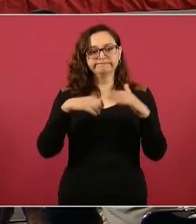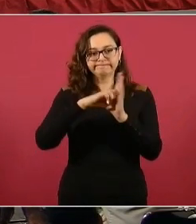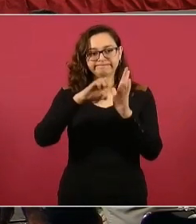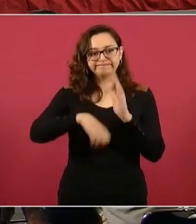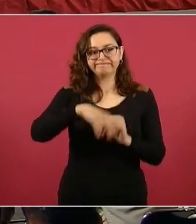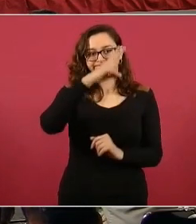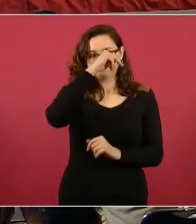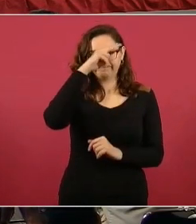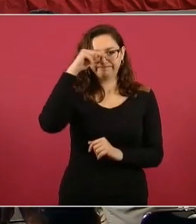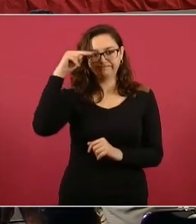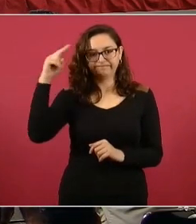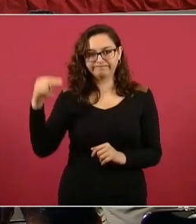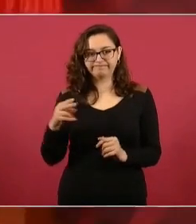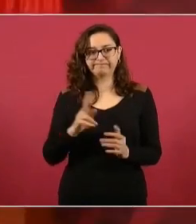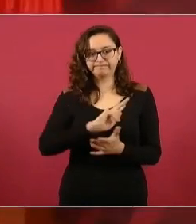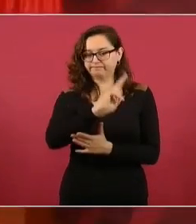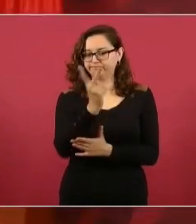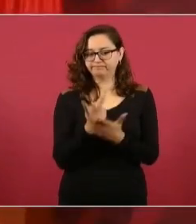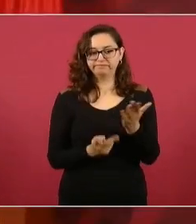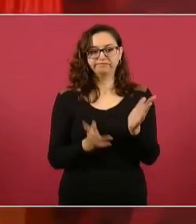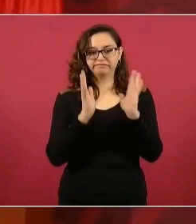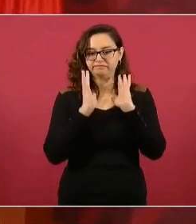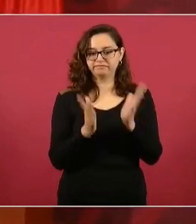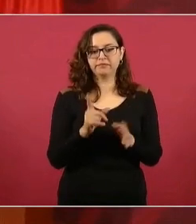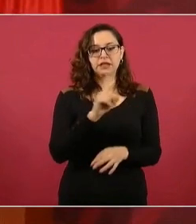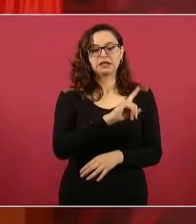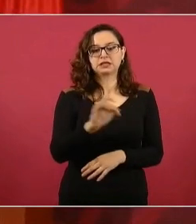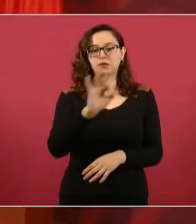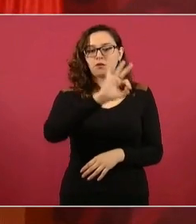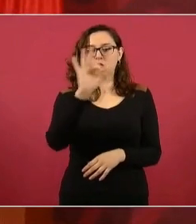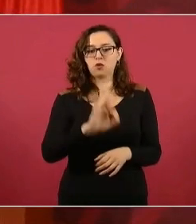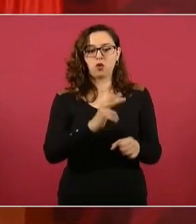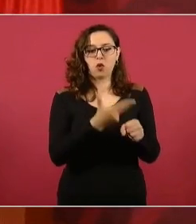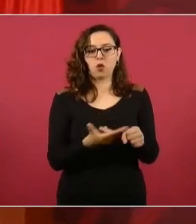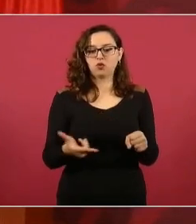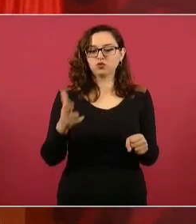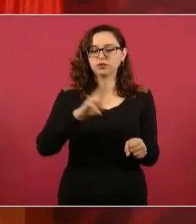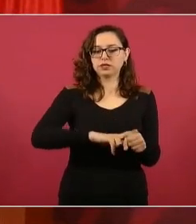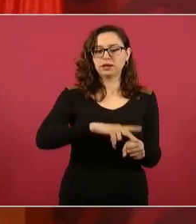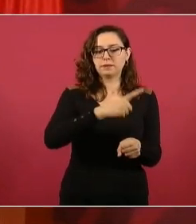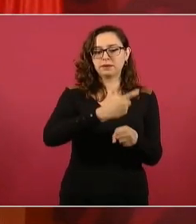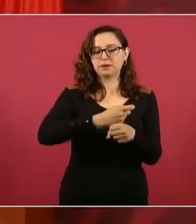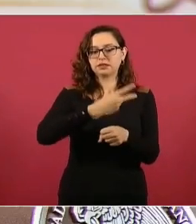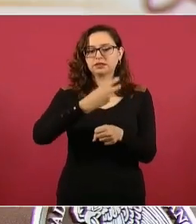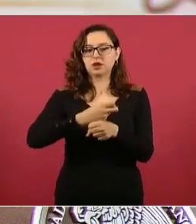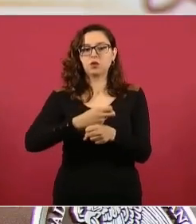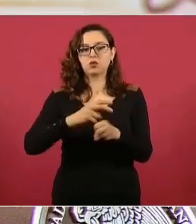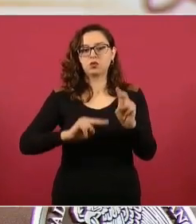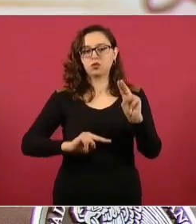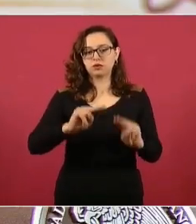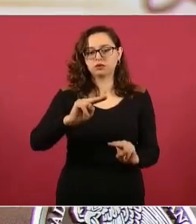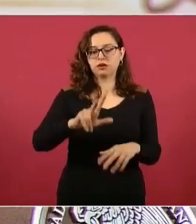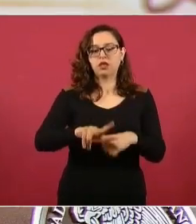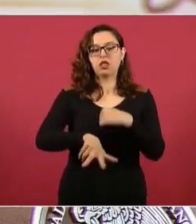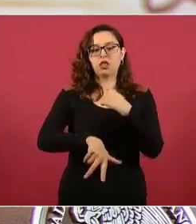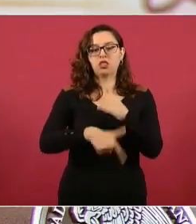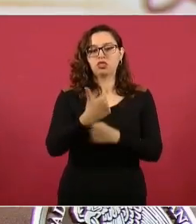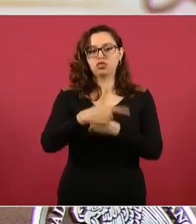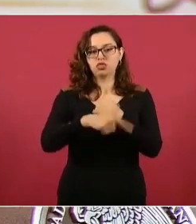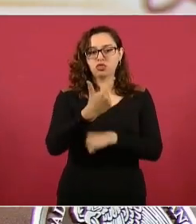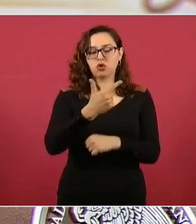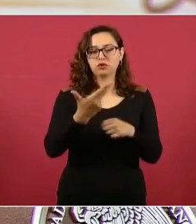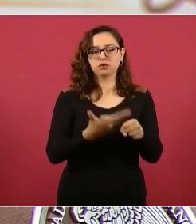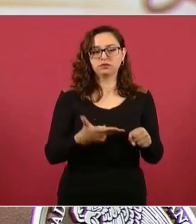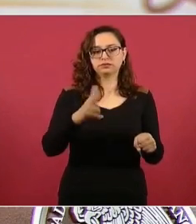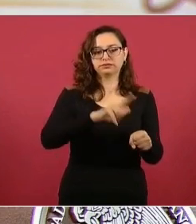la operación del programa en el 100% de las unidades tanto de primer como de segundo nivel se trata de 12 hospitales 3 unidades